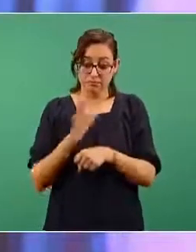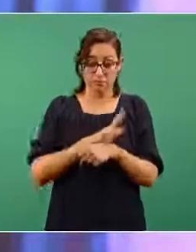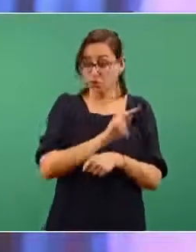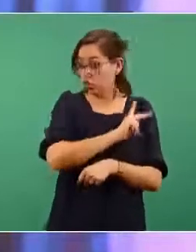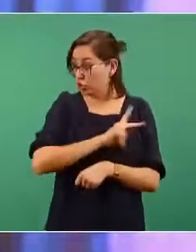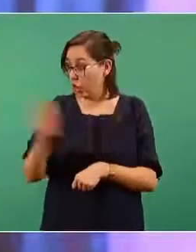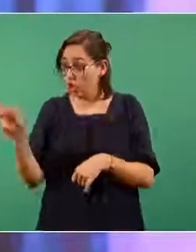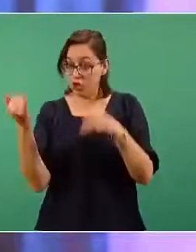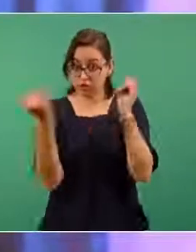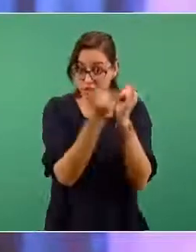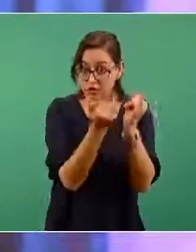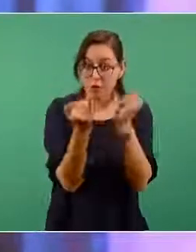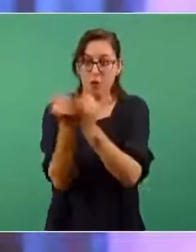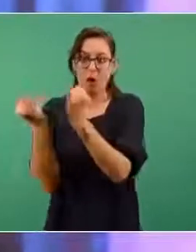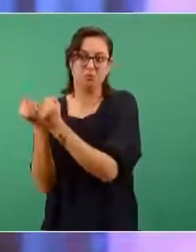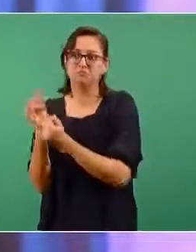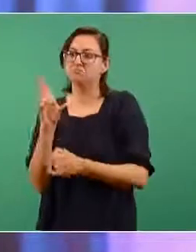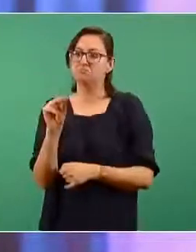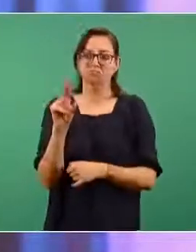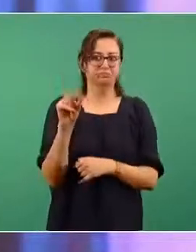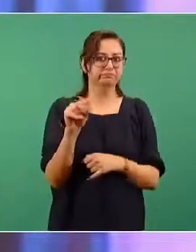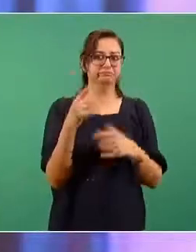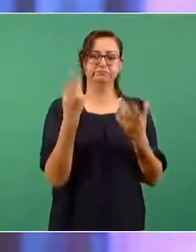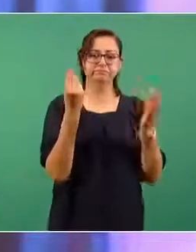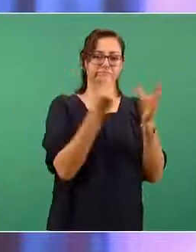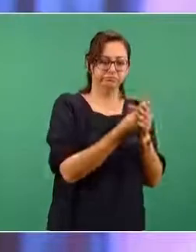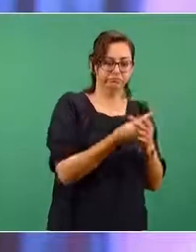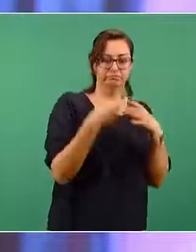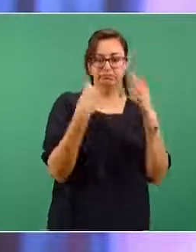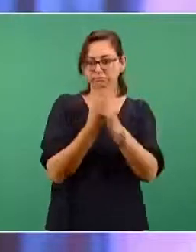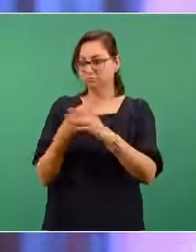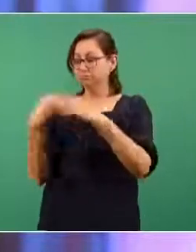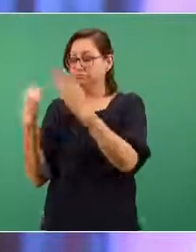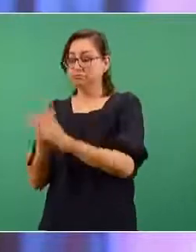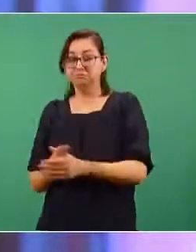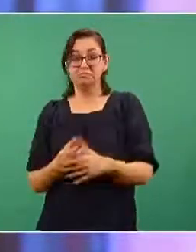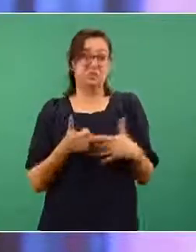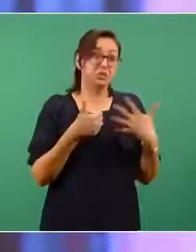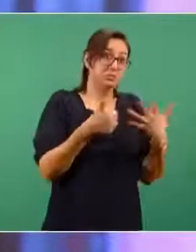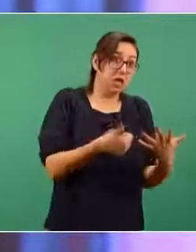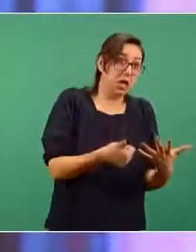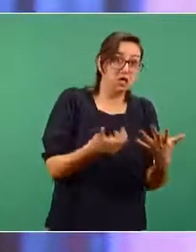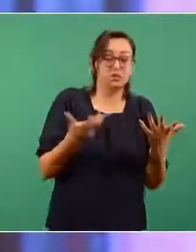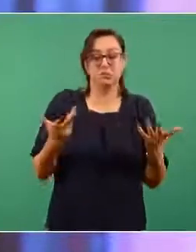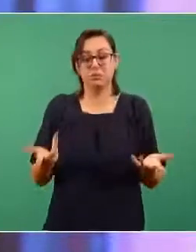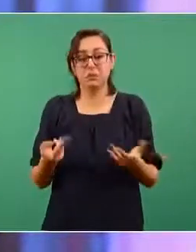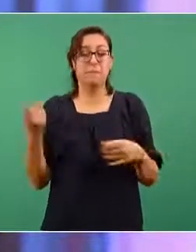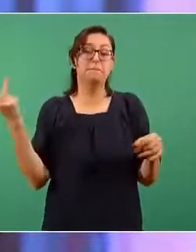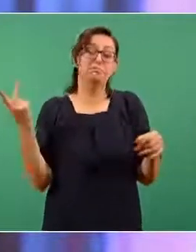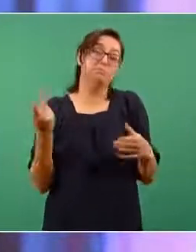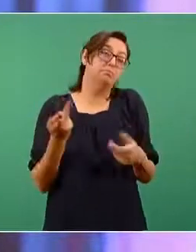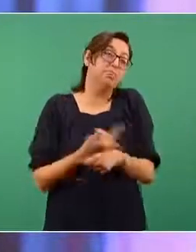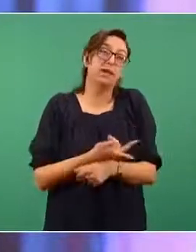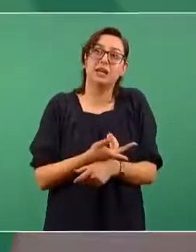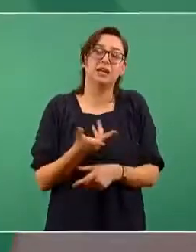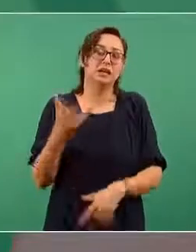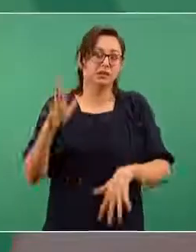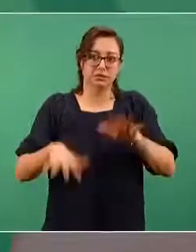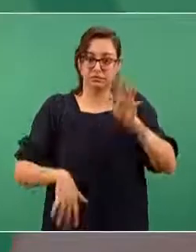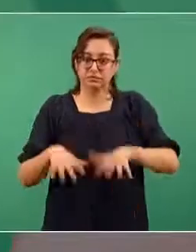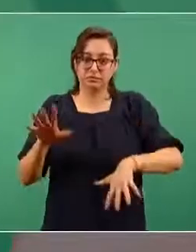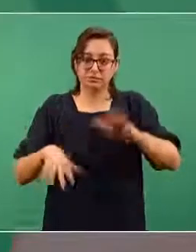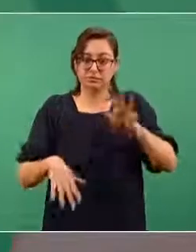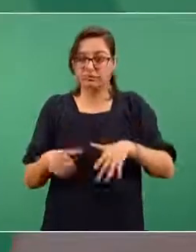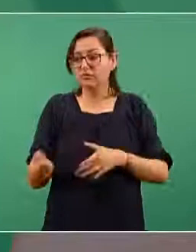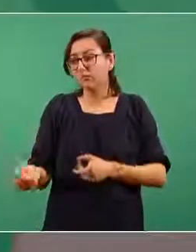COVID-19. Ha habido otras manifestaciones que son tan pequeñas en su